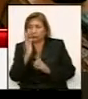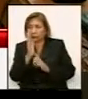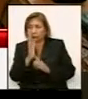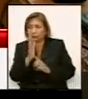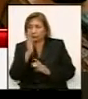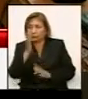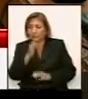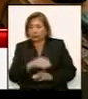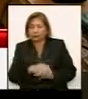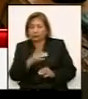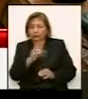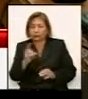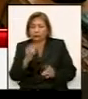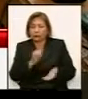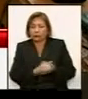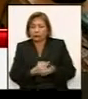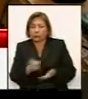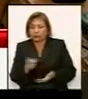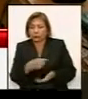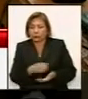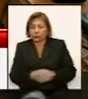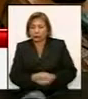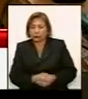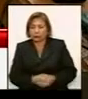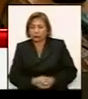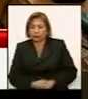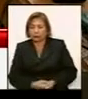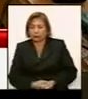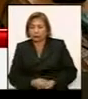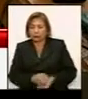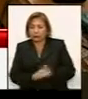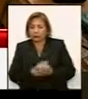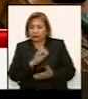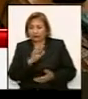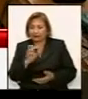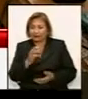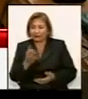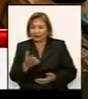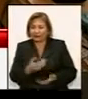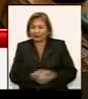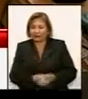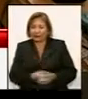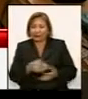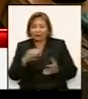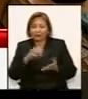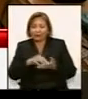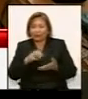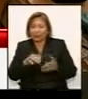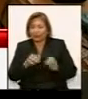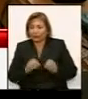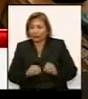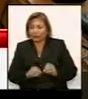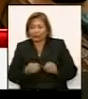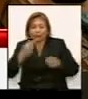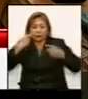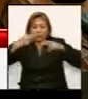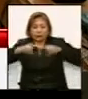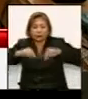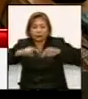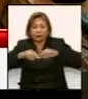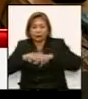de los amigos semilla de y para derecho que presentarán una investigación